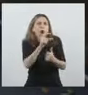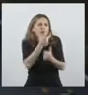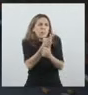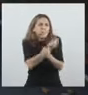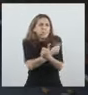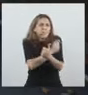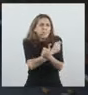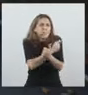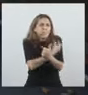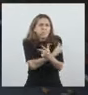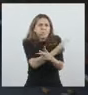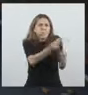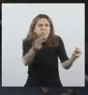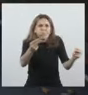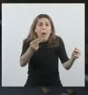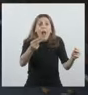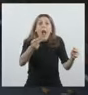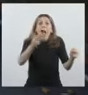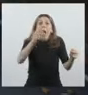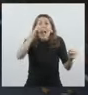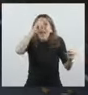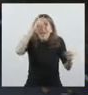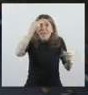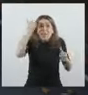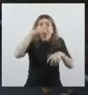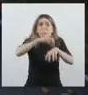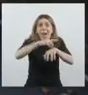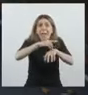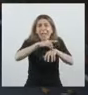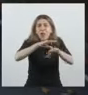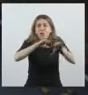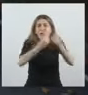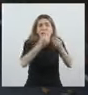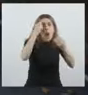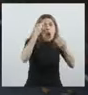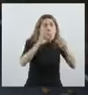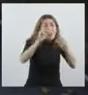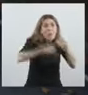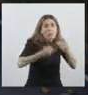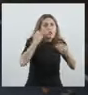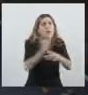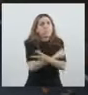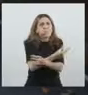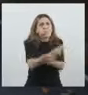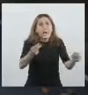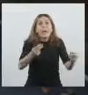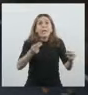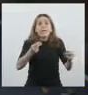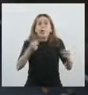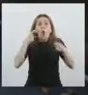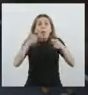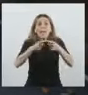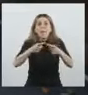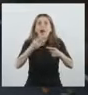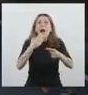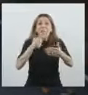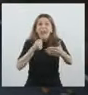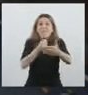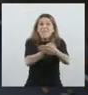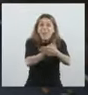del 90% del personal de salud. Queremos terminar el mes de abril con la mayor cantidad posible de